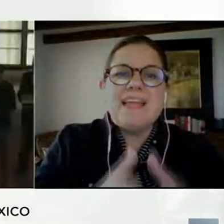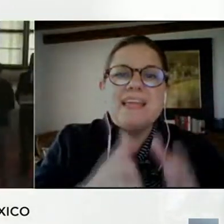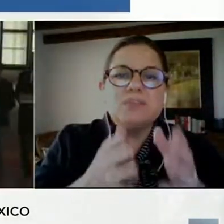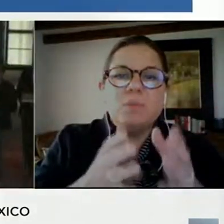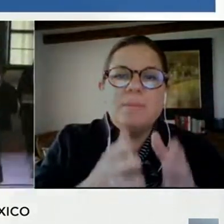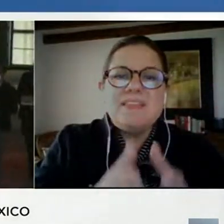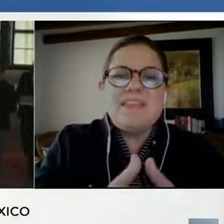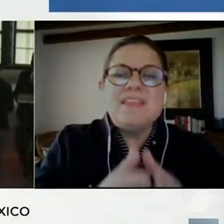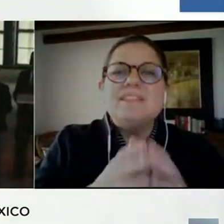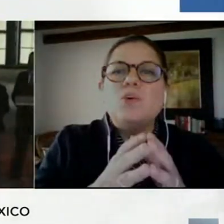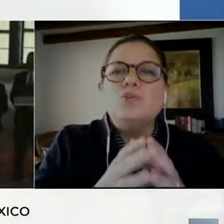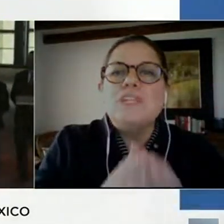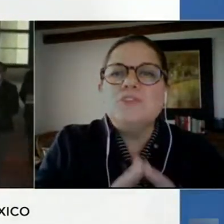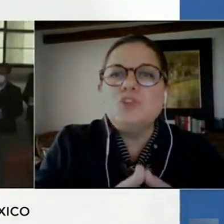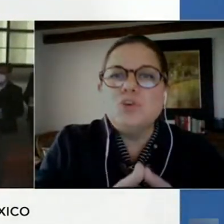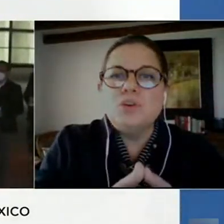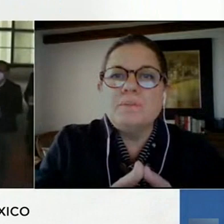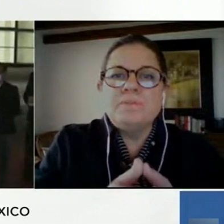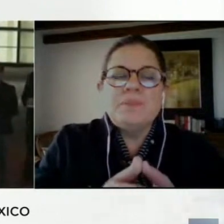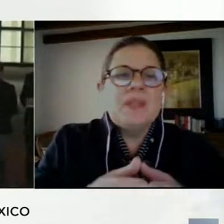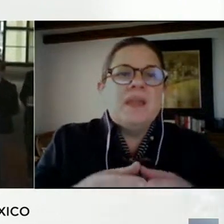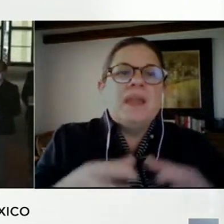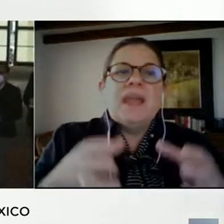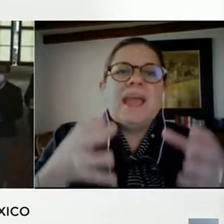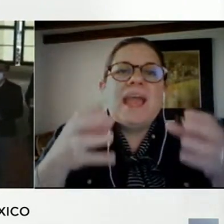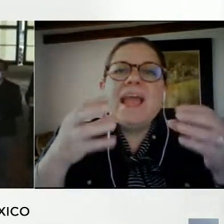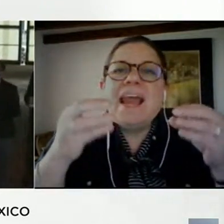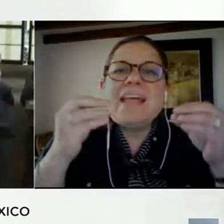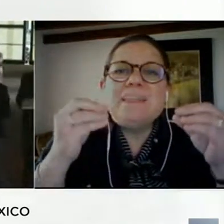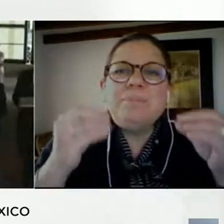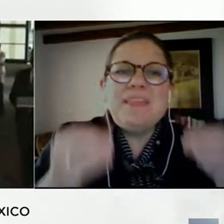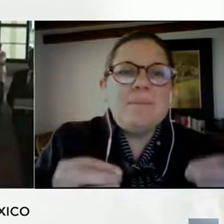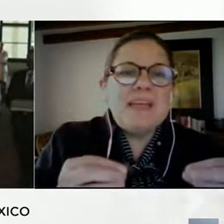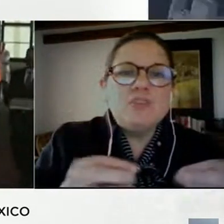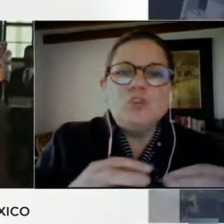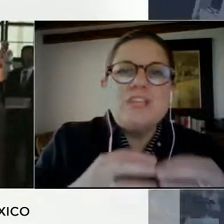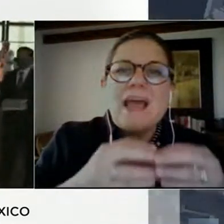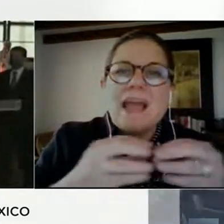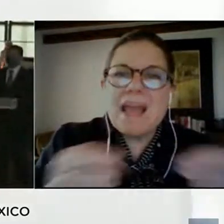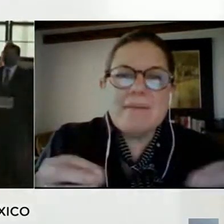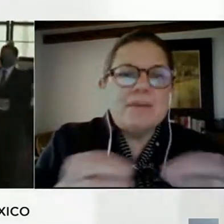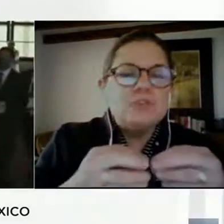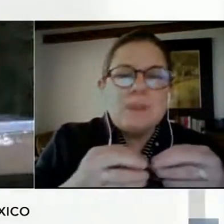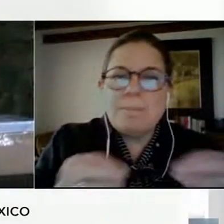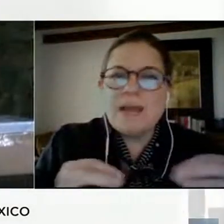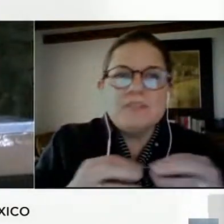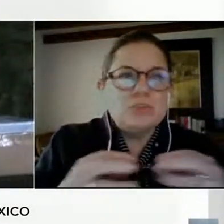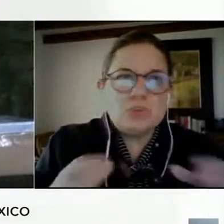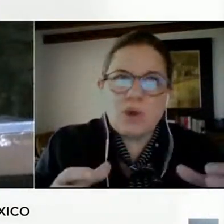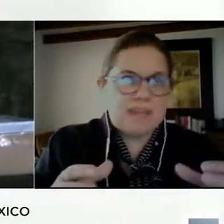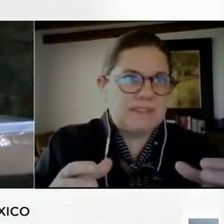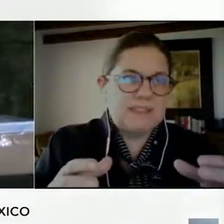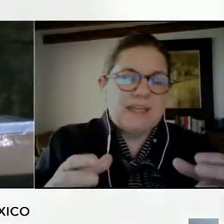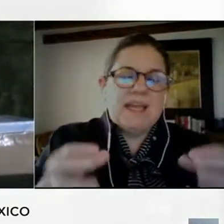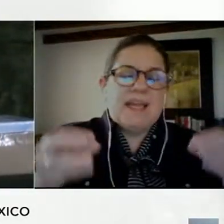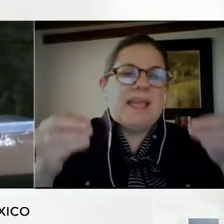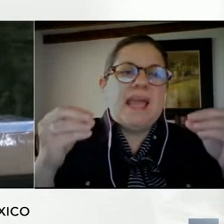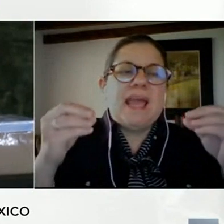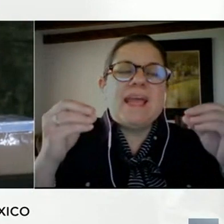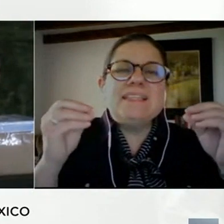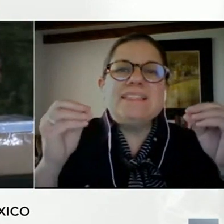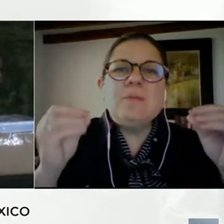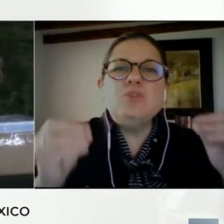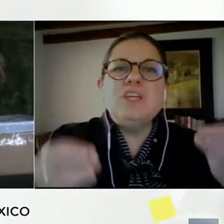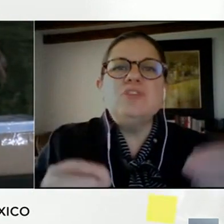estrategias o medidas de contención. Las epidemias no se acaban o se apagan solas.